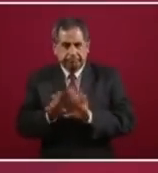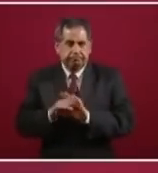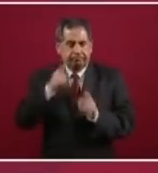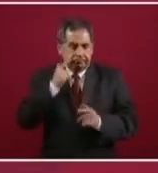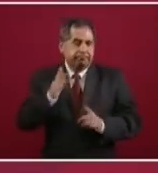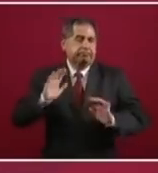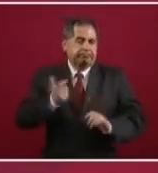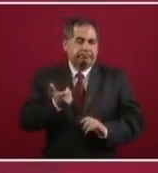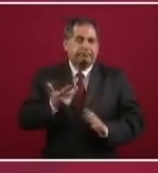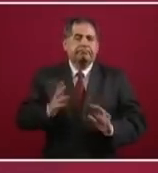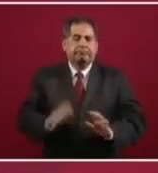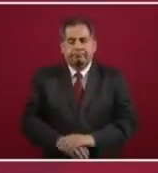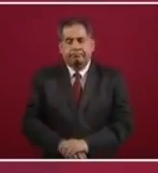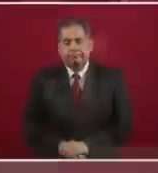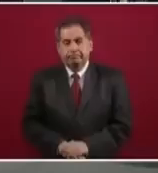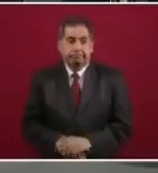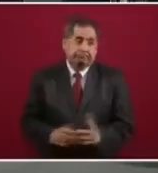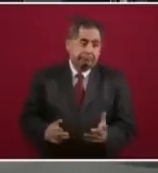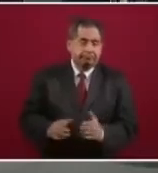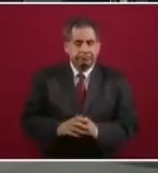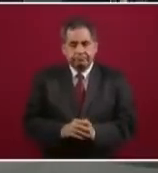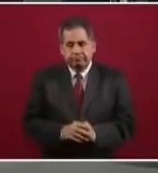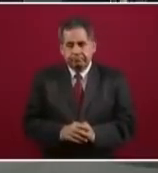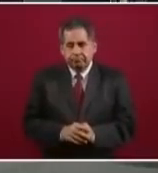hago. O sea,